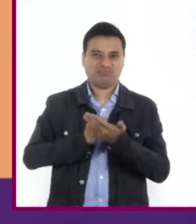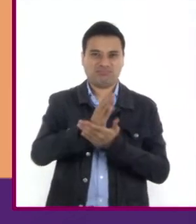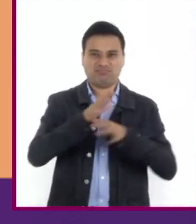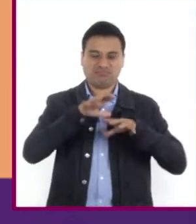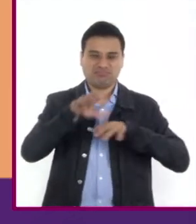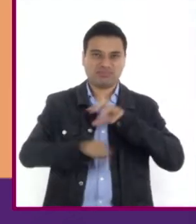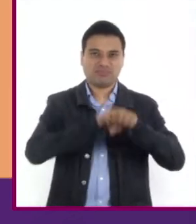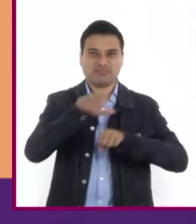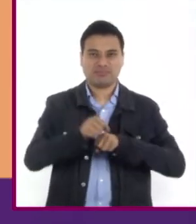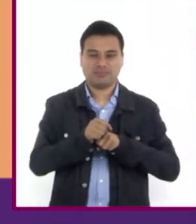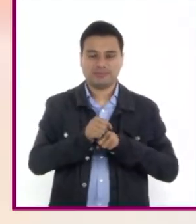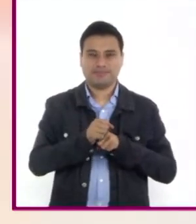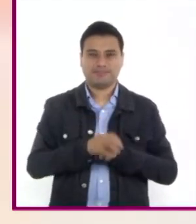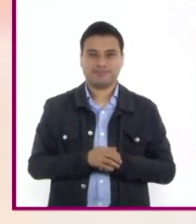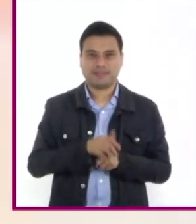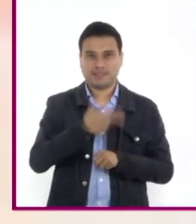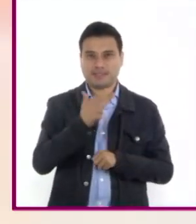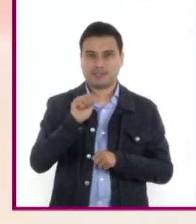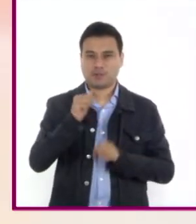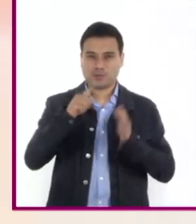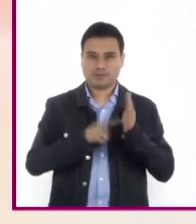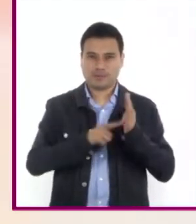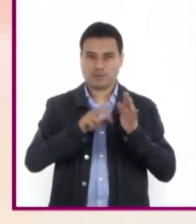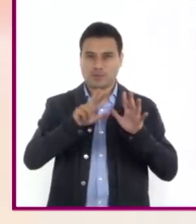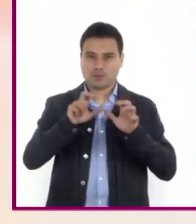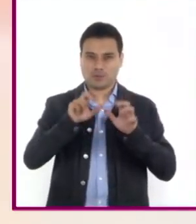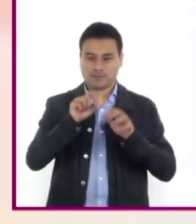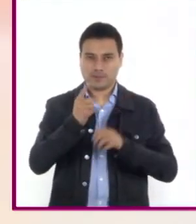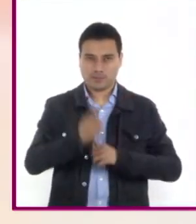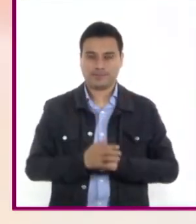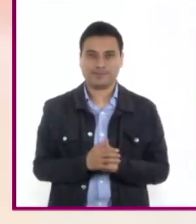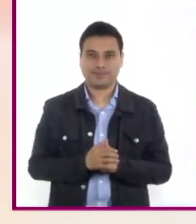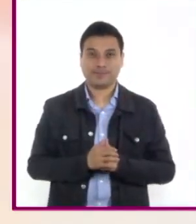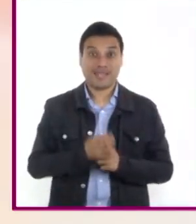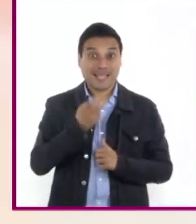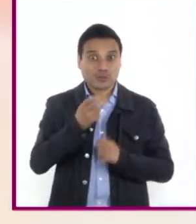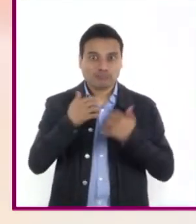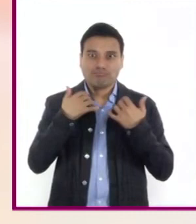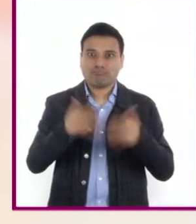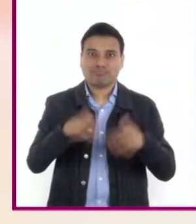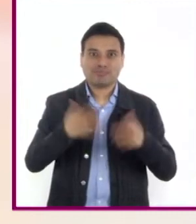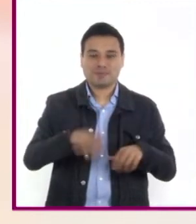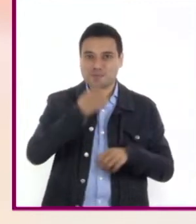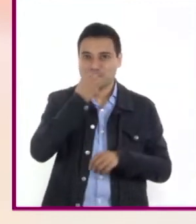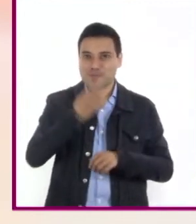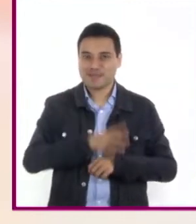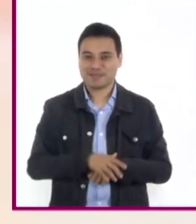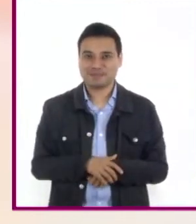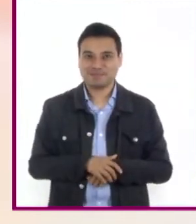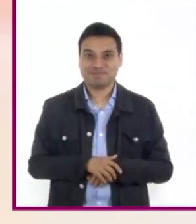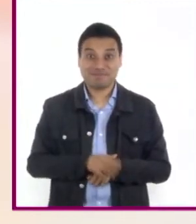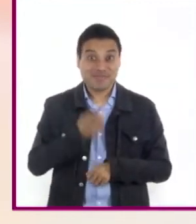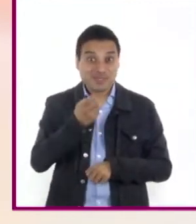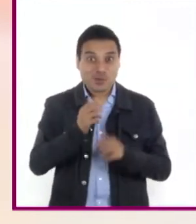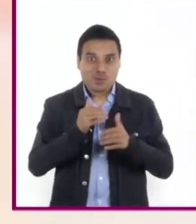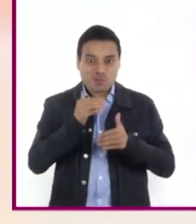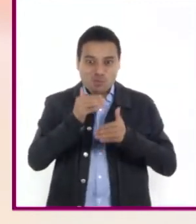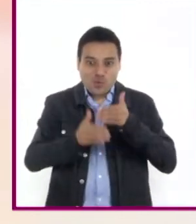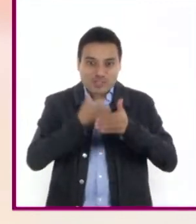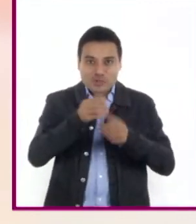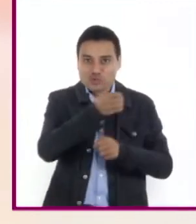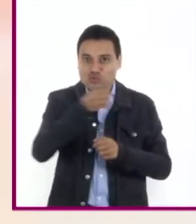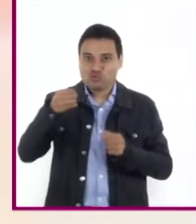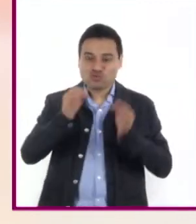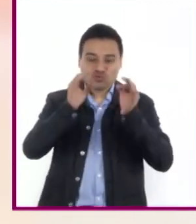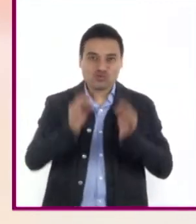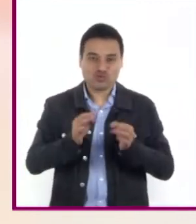1521. ¿Qué te pareció? Esos fueron solo algunos acontecimientos del proceso de conquista de México